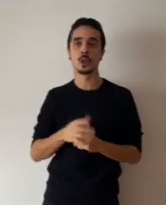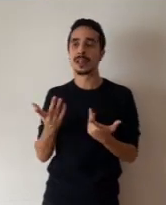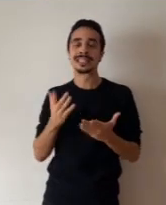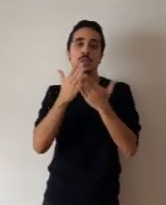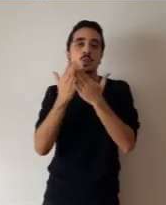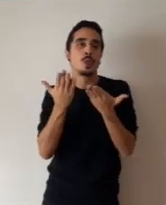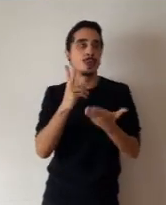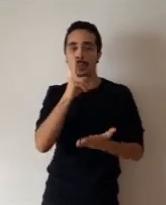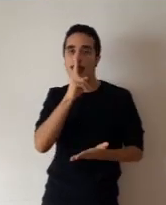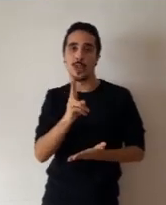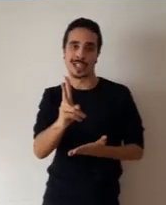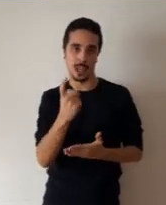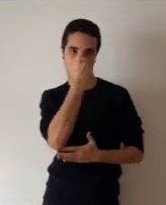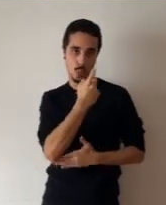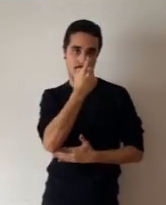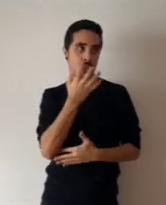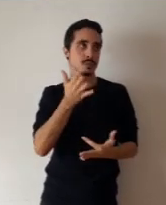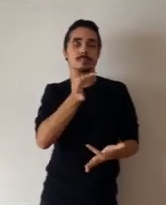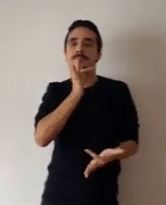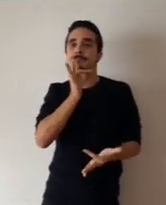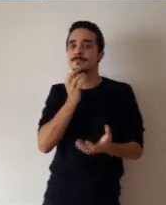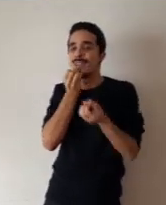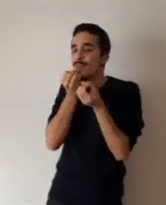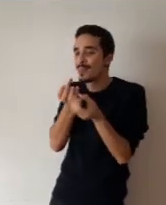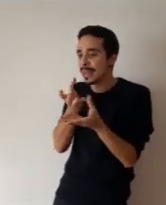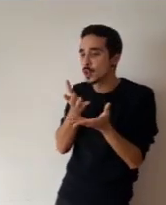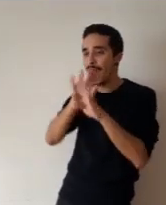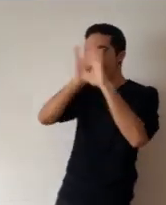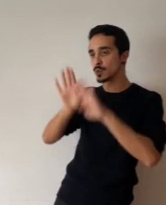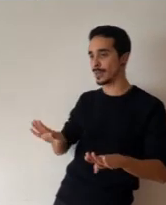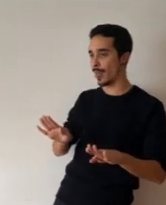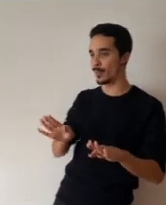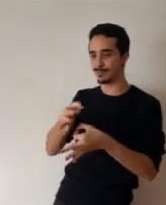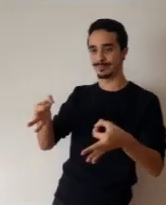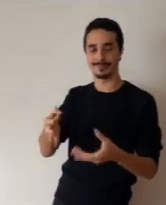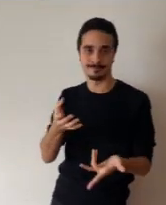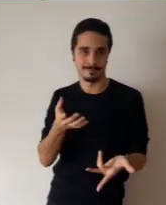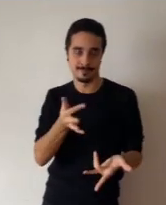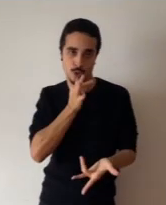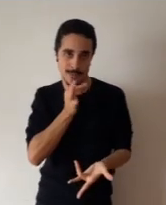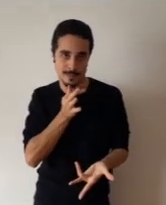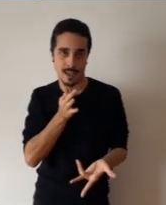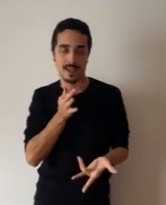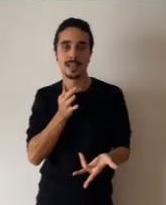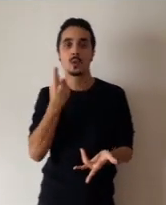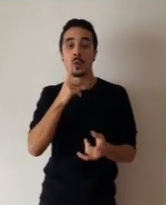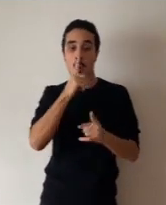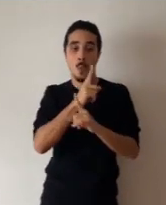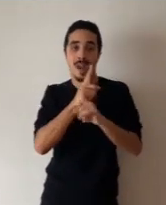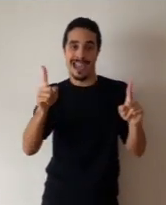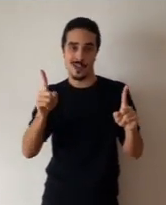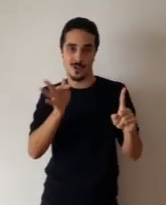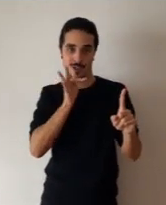a 2 años, de momento todavía no hay datos, resultados, porque van aún no han